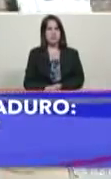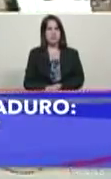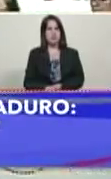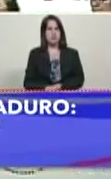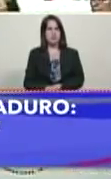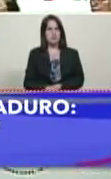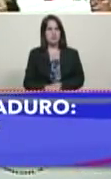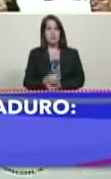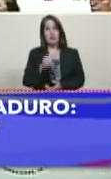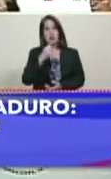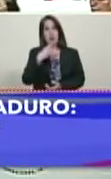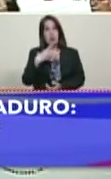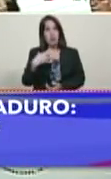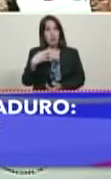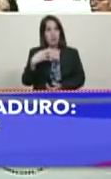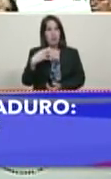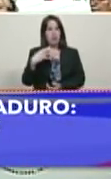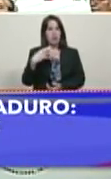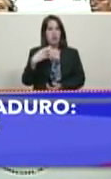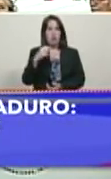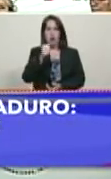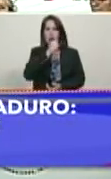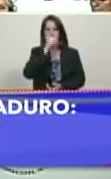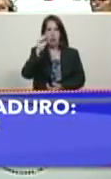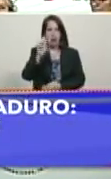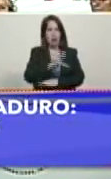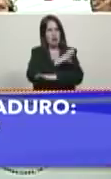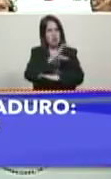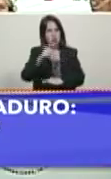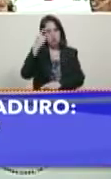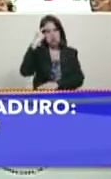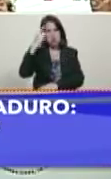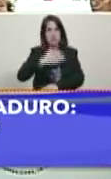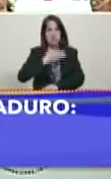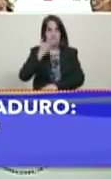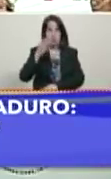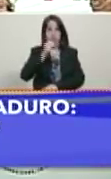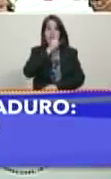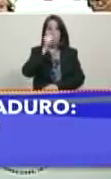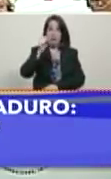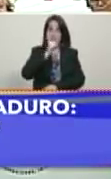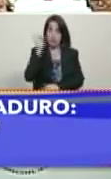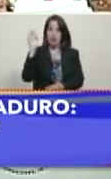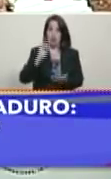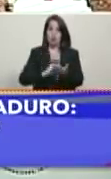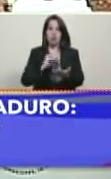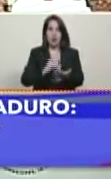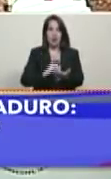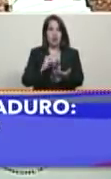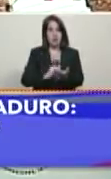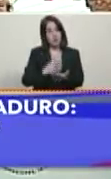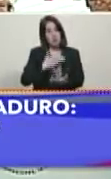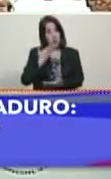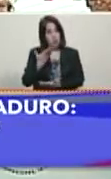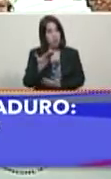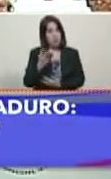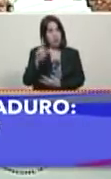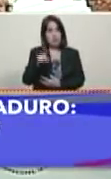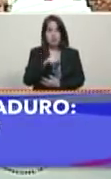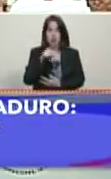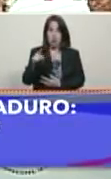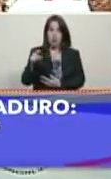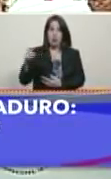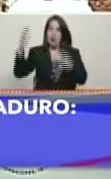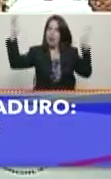muy bien yo el canto no sé si los africanos nos pueden regalar un rato su canto nuevamente para que vengan los